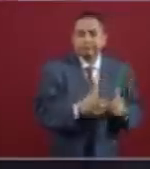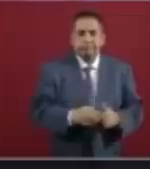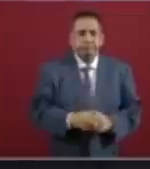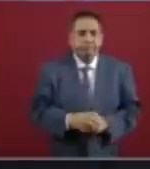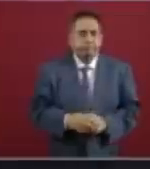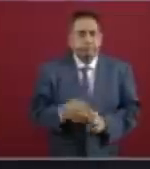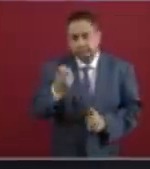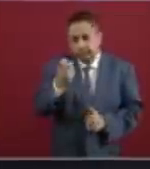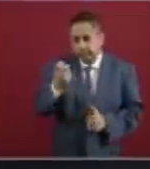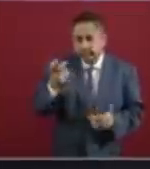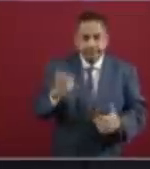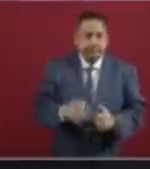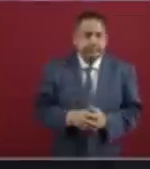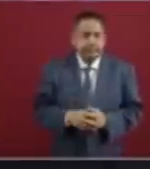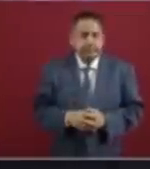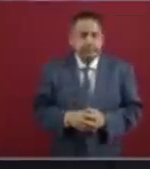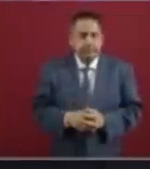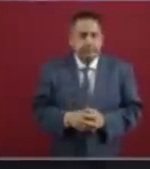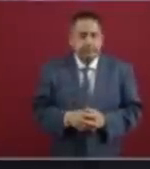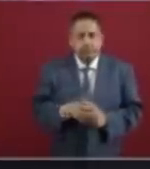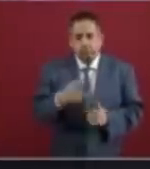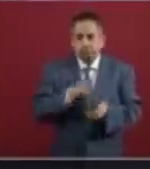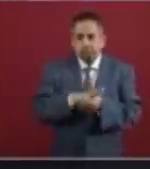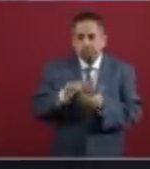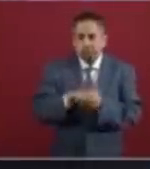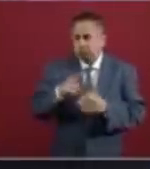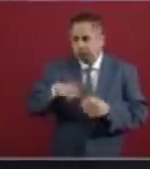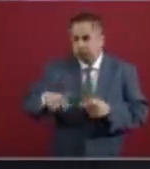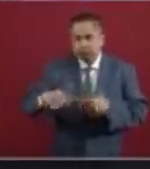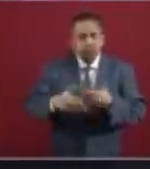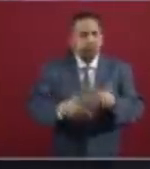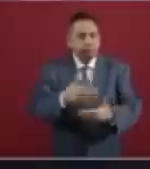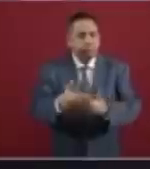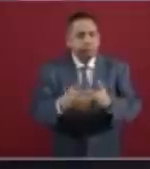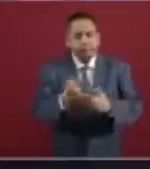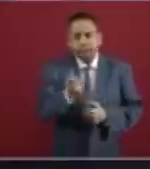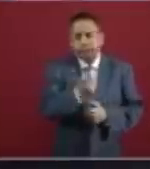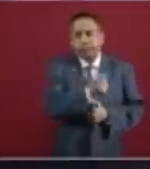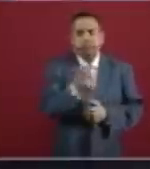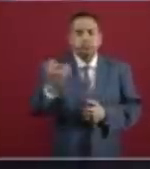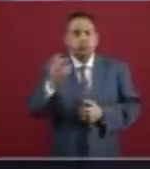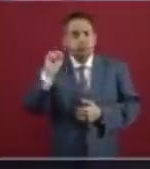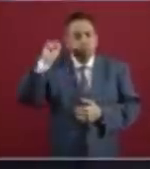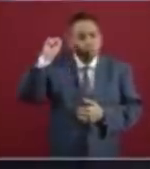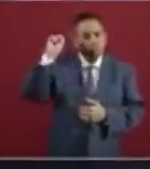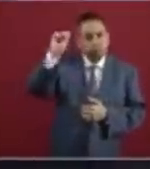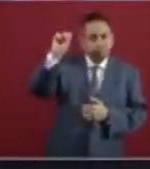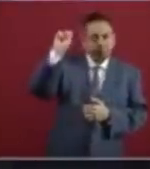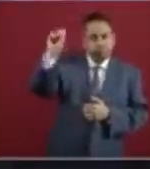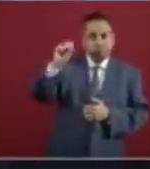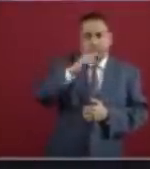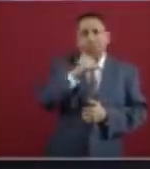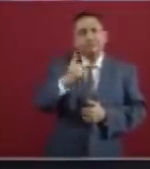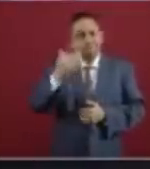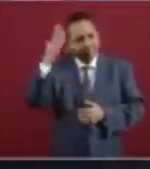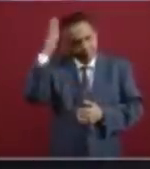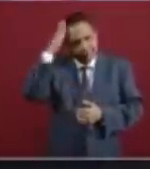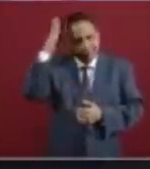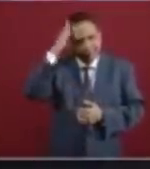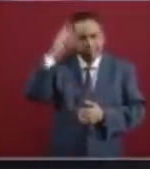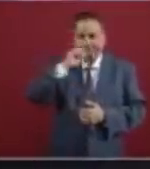Y esto pues alentó, repito, a que muchos sindicatos y dirigentes